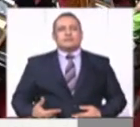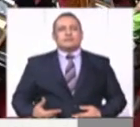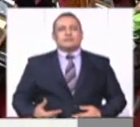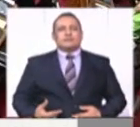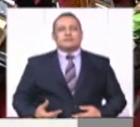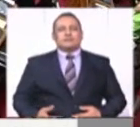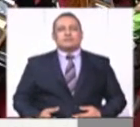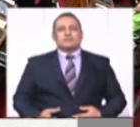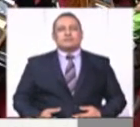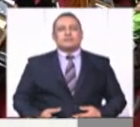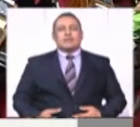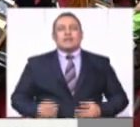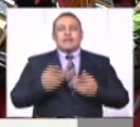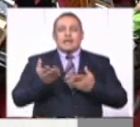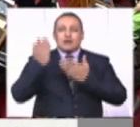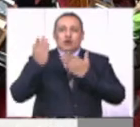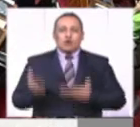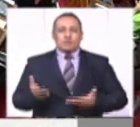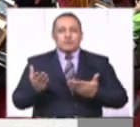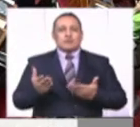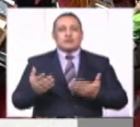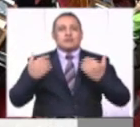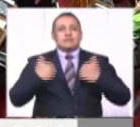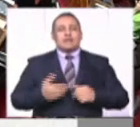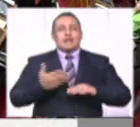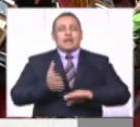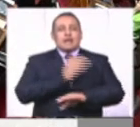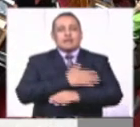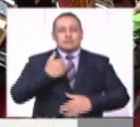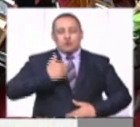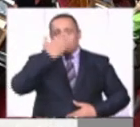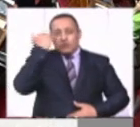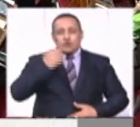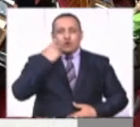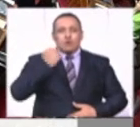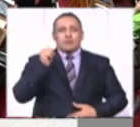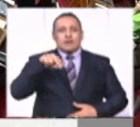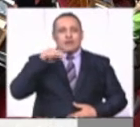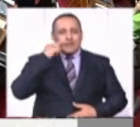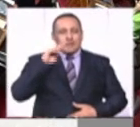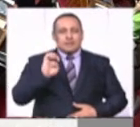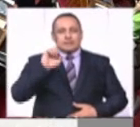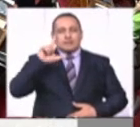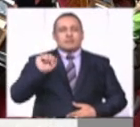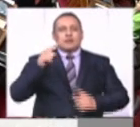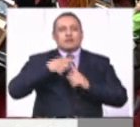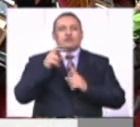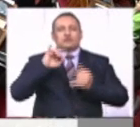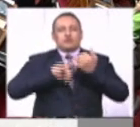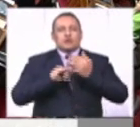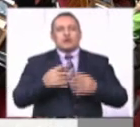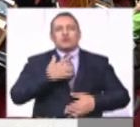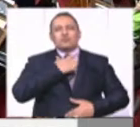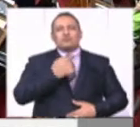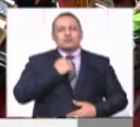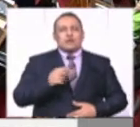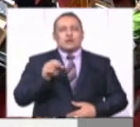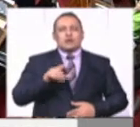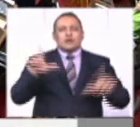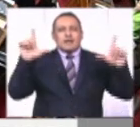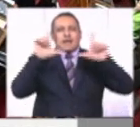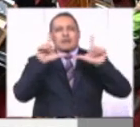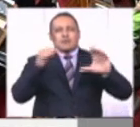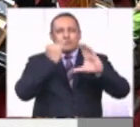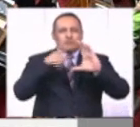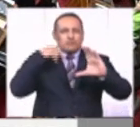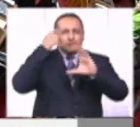presidente el Señor ya me había olvidado como el señor Aníbal Torres usaba cámaras y micrófonos para confundir